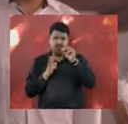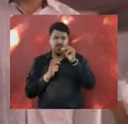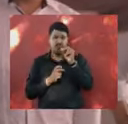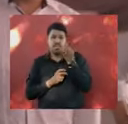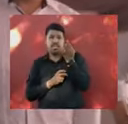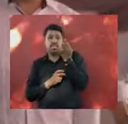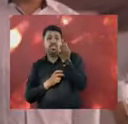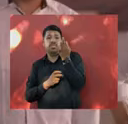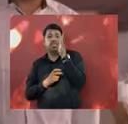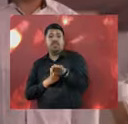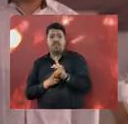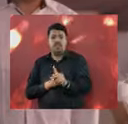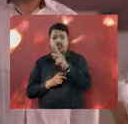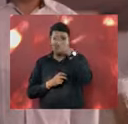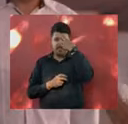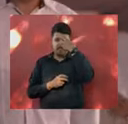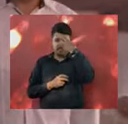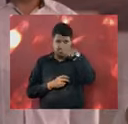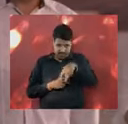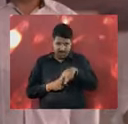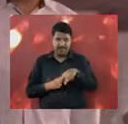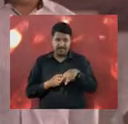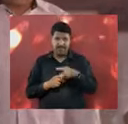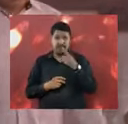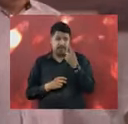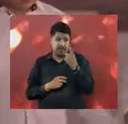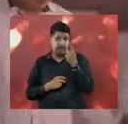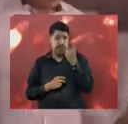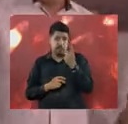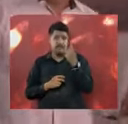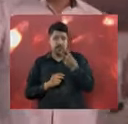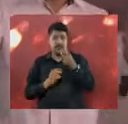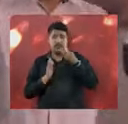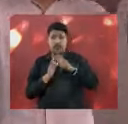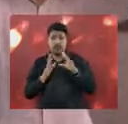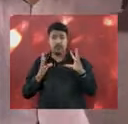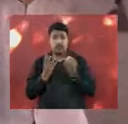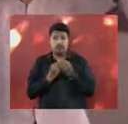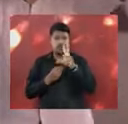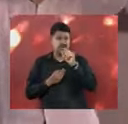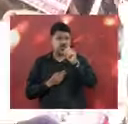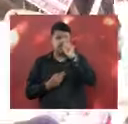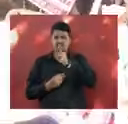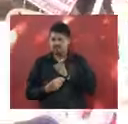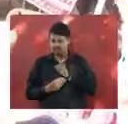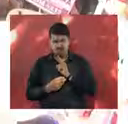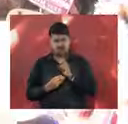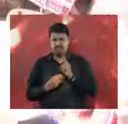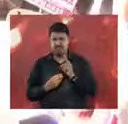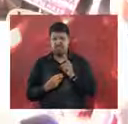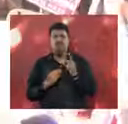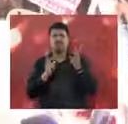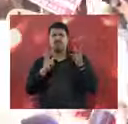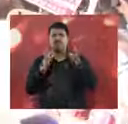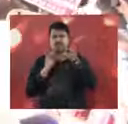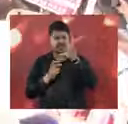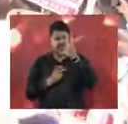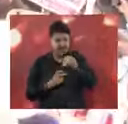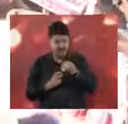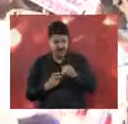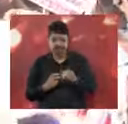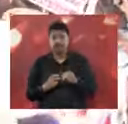al pueblo de México. Va, una, dos, tres. No mentir, no robar y